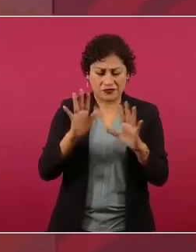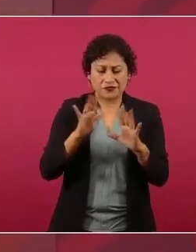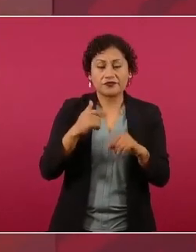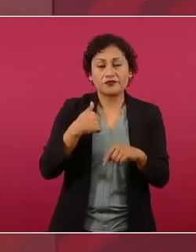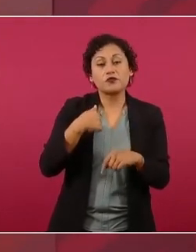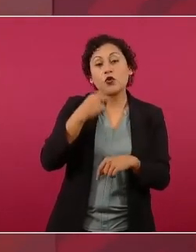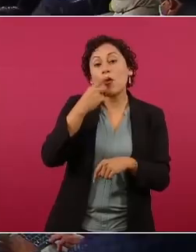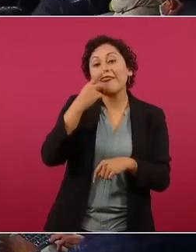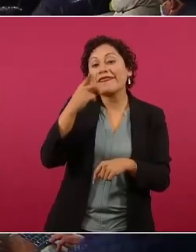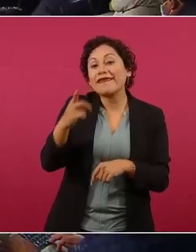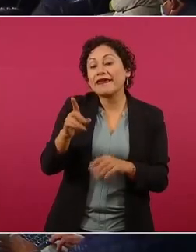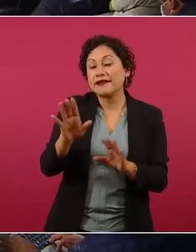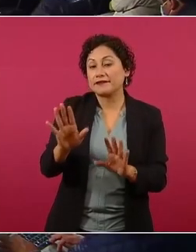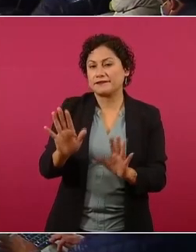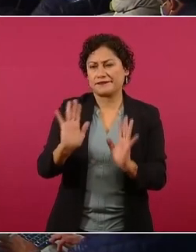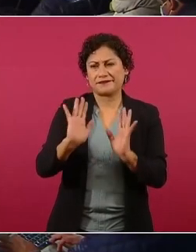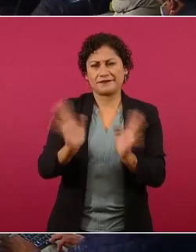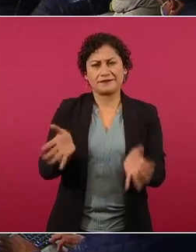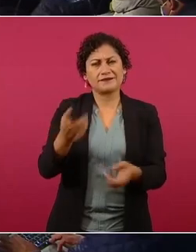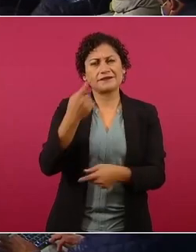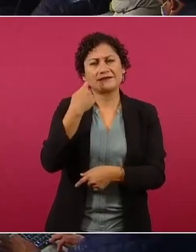sencillo,